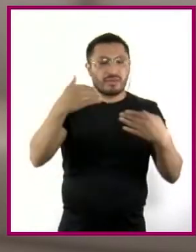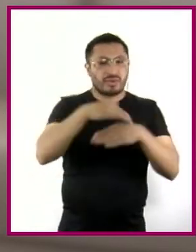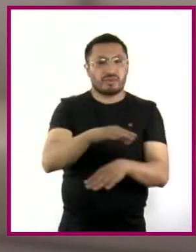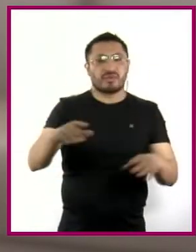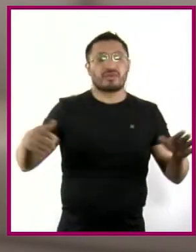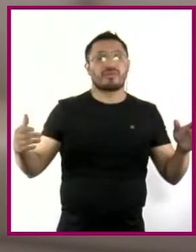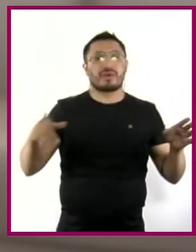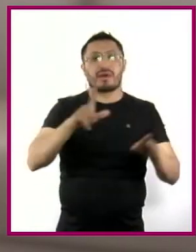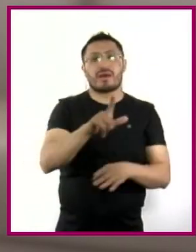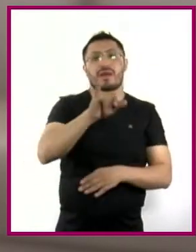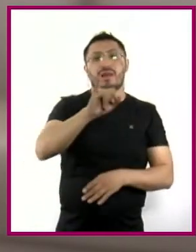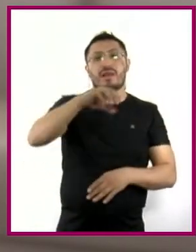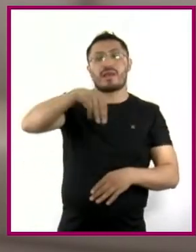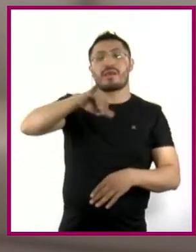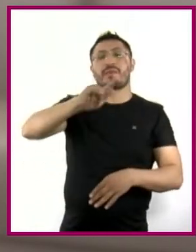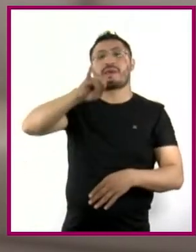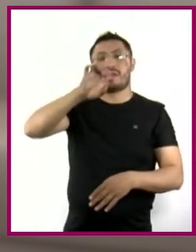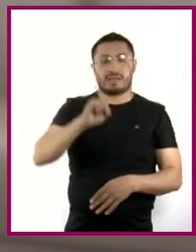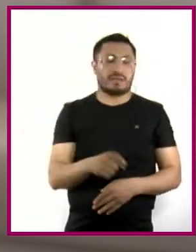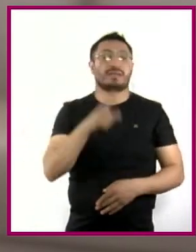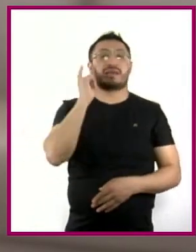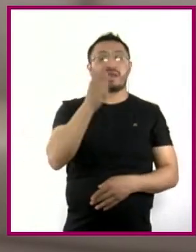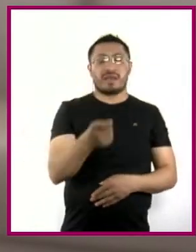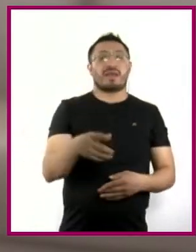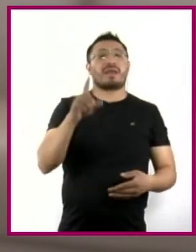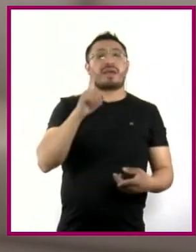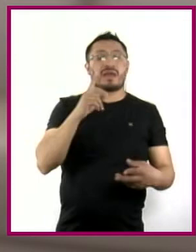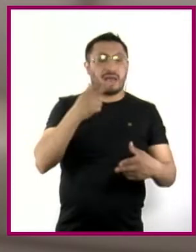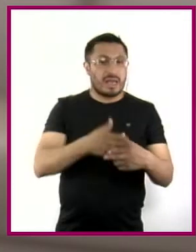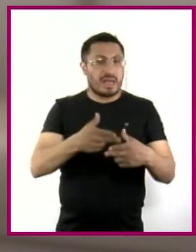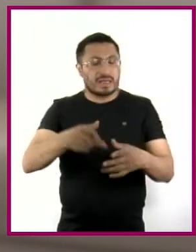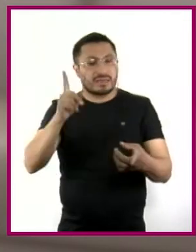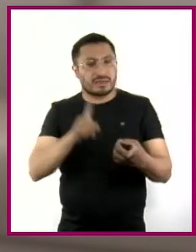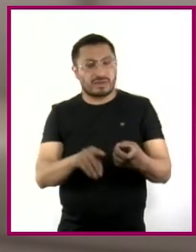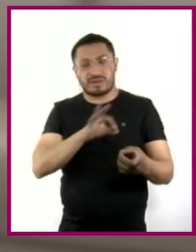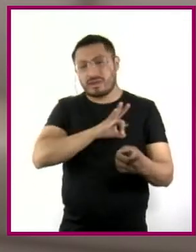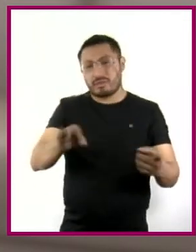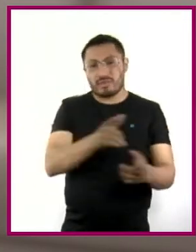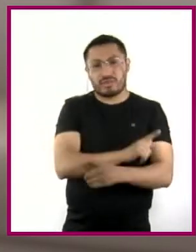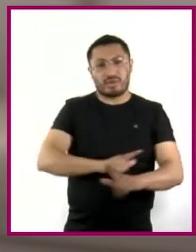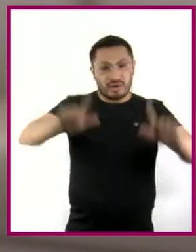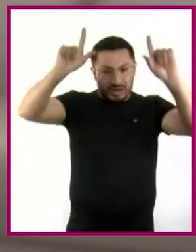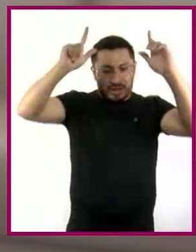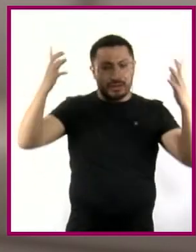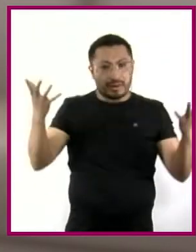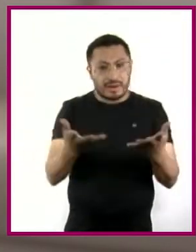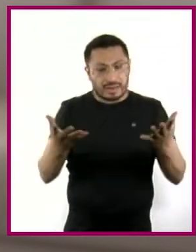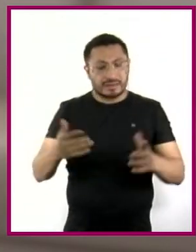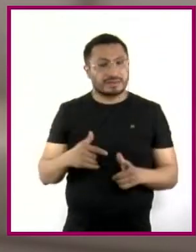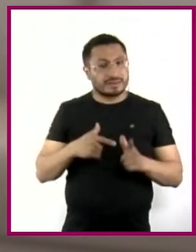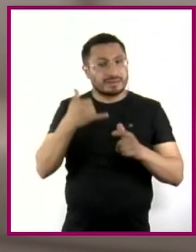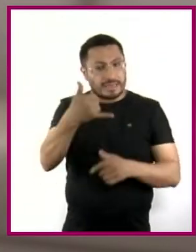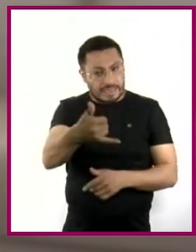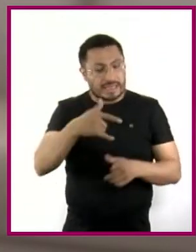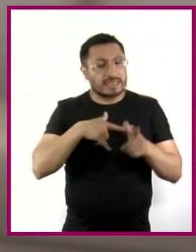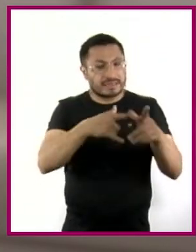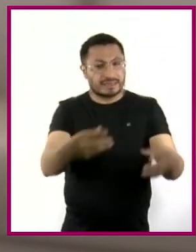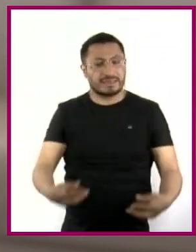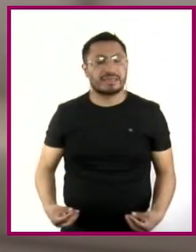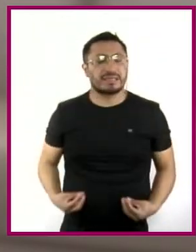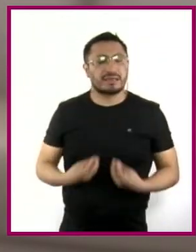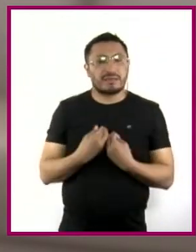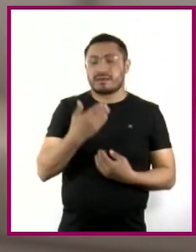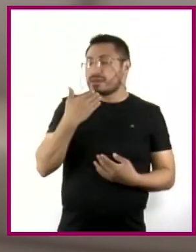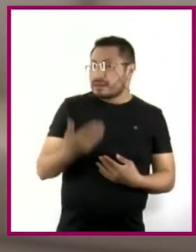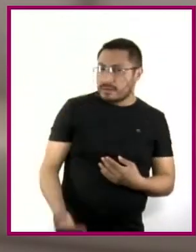libertad. ¿Hasta dónde puedo hacer o no hacer cosas libremente y seguir teniendo una vida digna? Si paso por